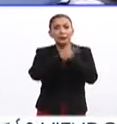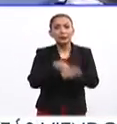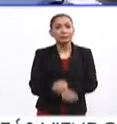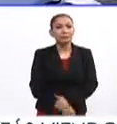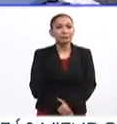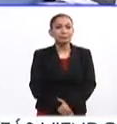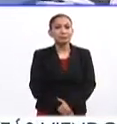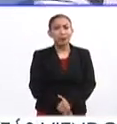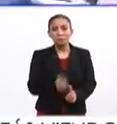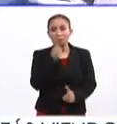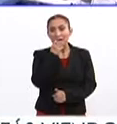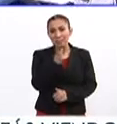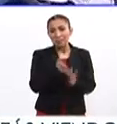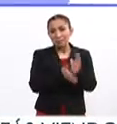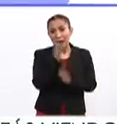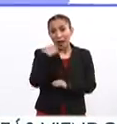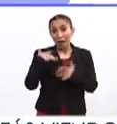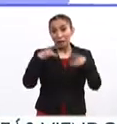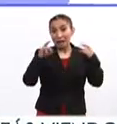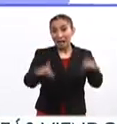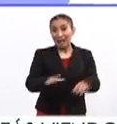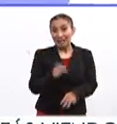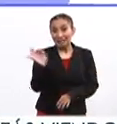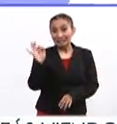naciones. Estaría padre ir a Australia.